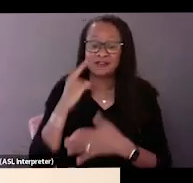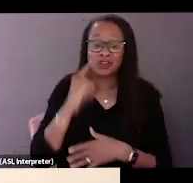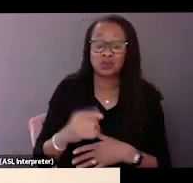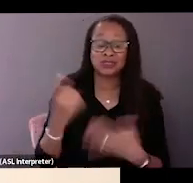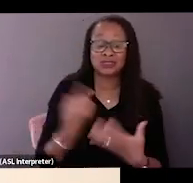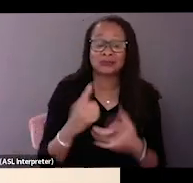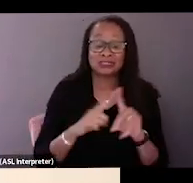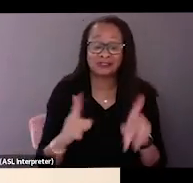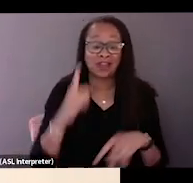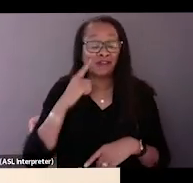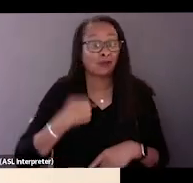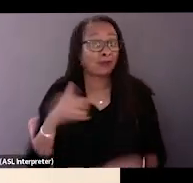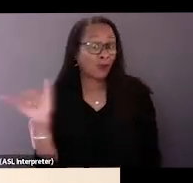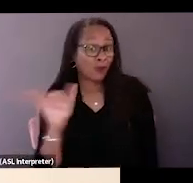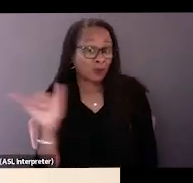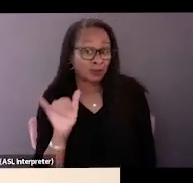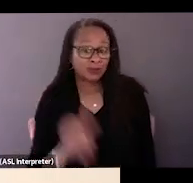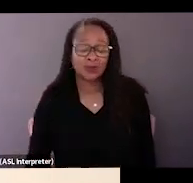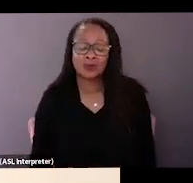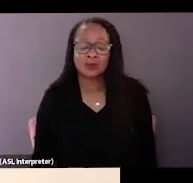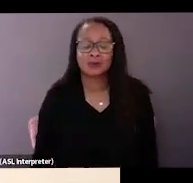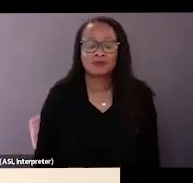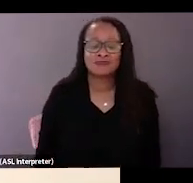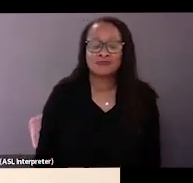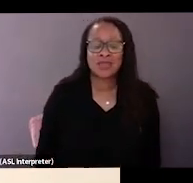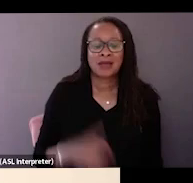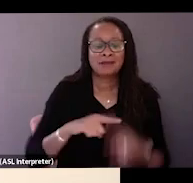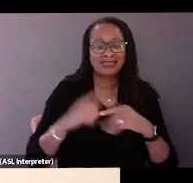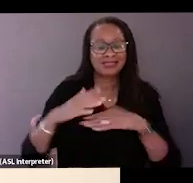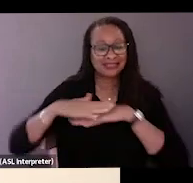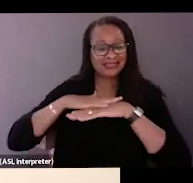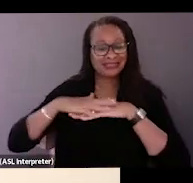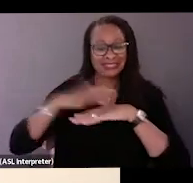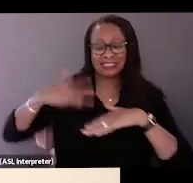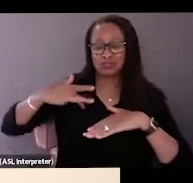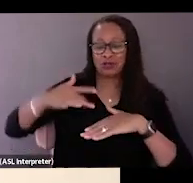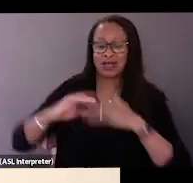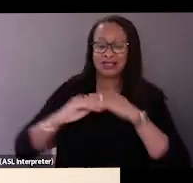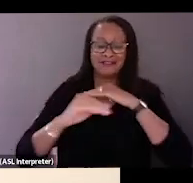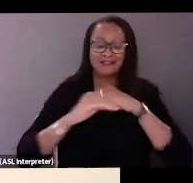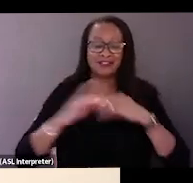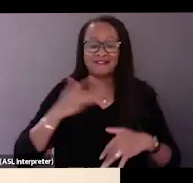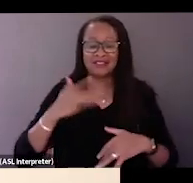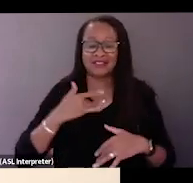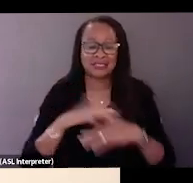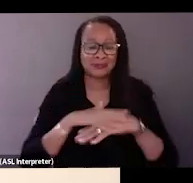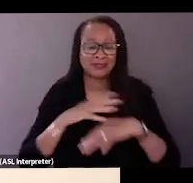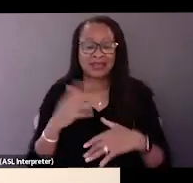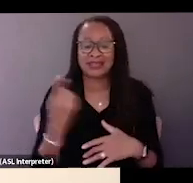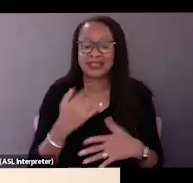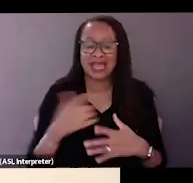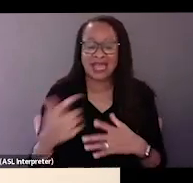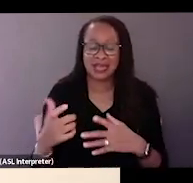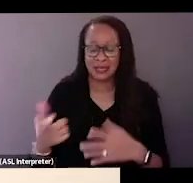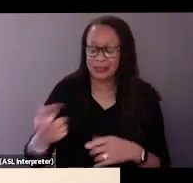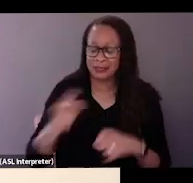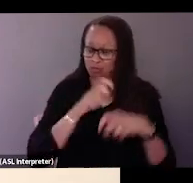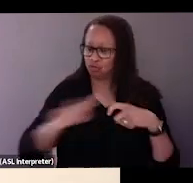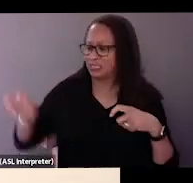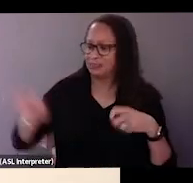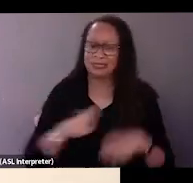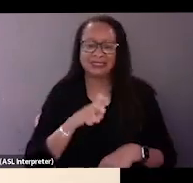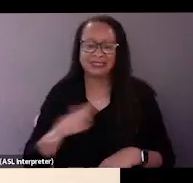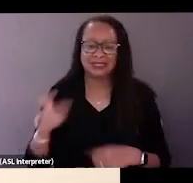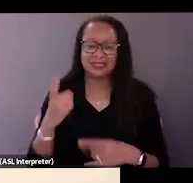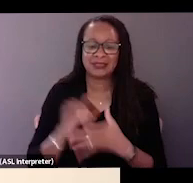evidente, y para mí también. Ellos como que a nivel sensorial sienten algo, les transmite algo,